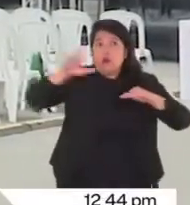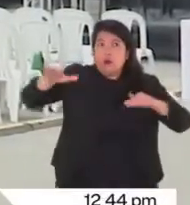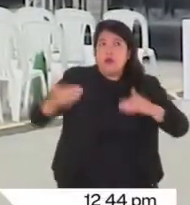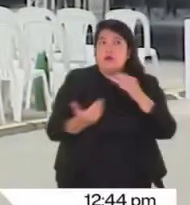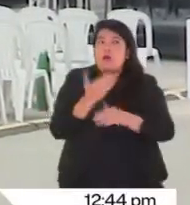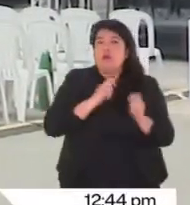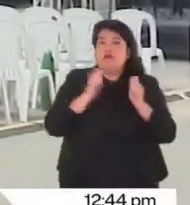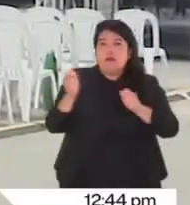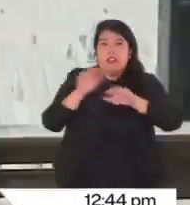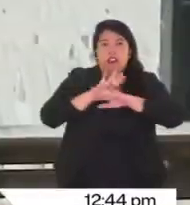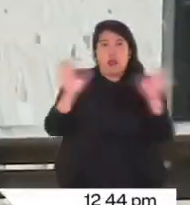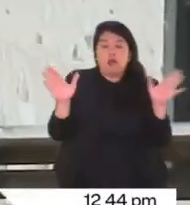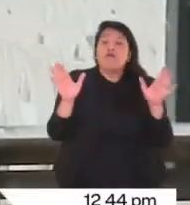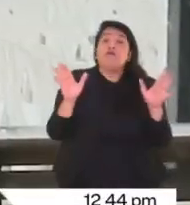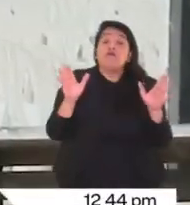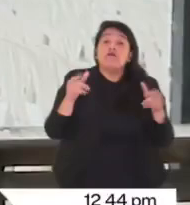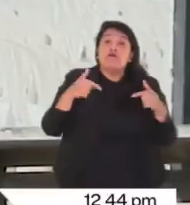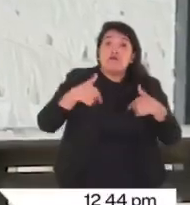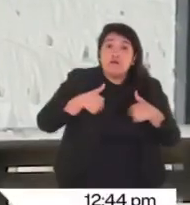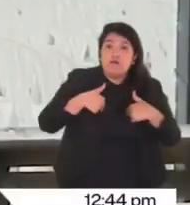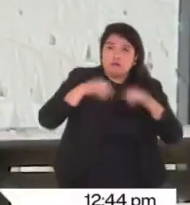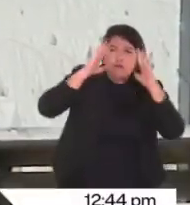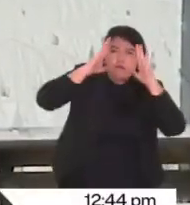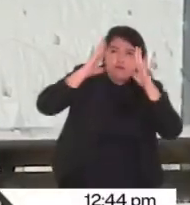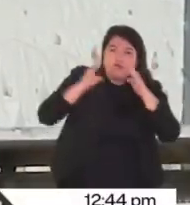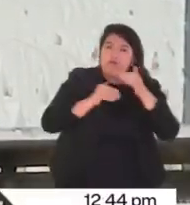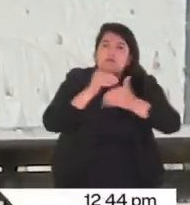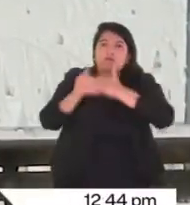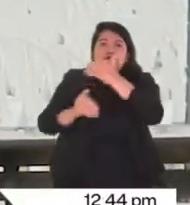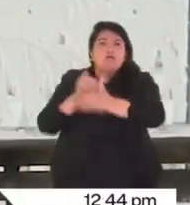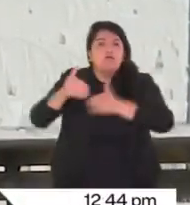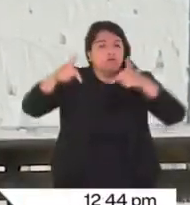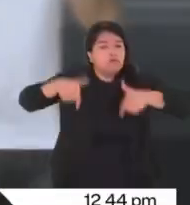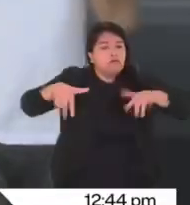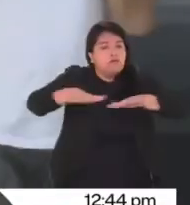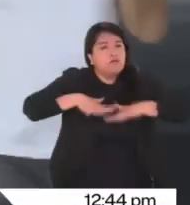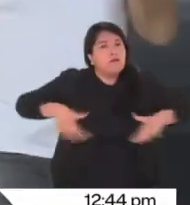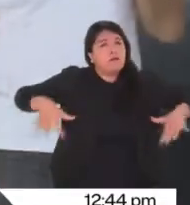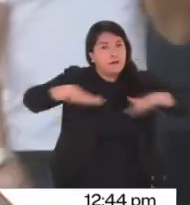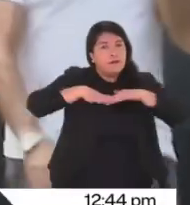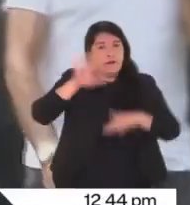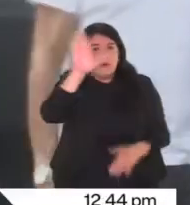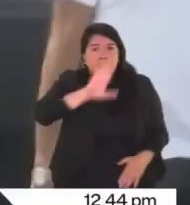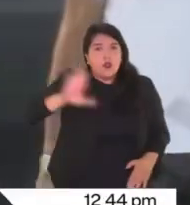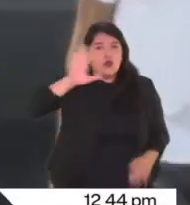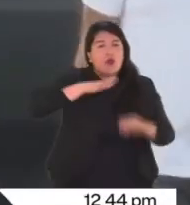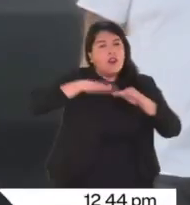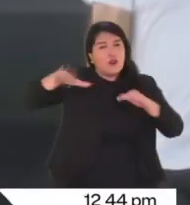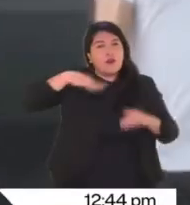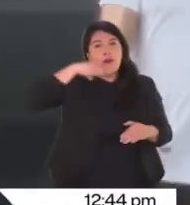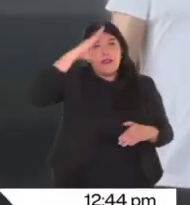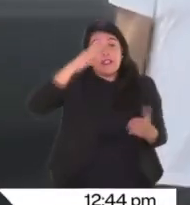supuesto nosotros estaremos muy atentos a cómo avanzan estos eventos aquí en el departamento ustedes tienen más noticias